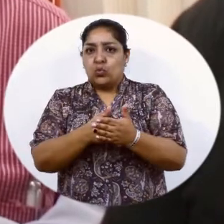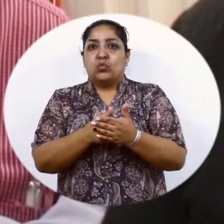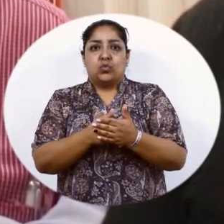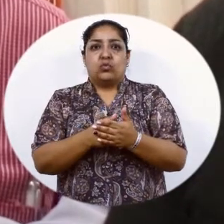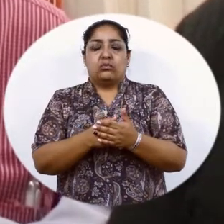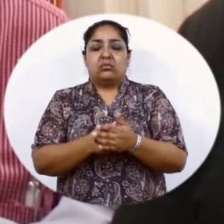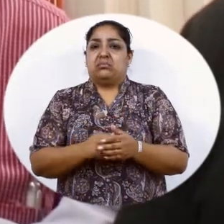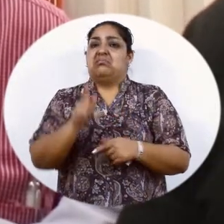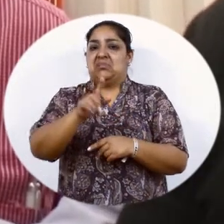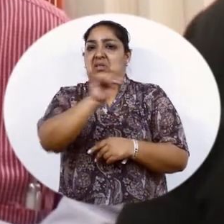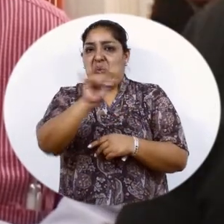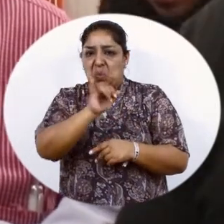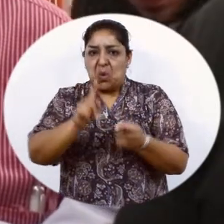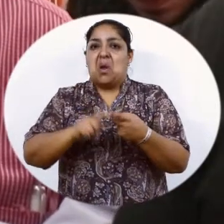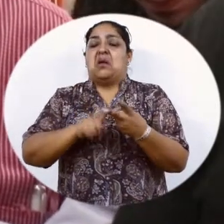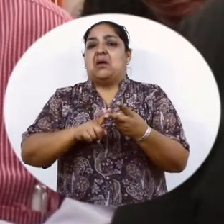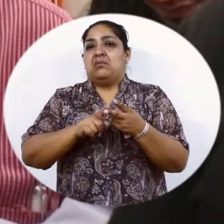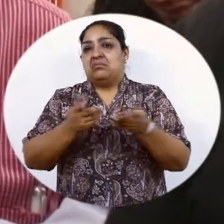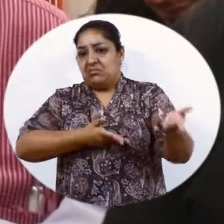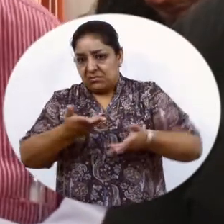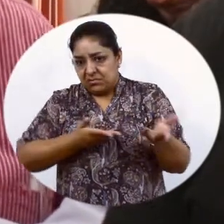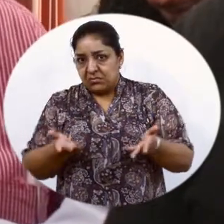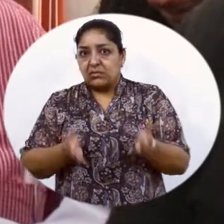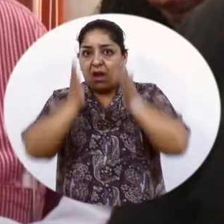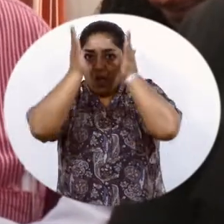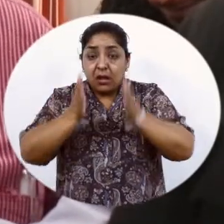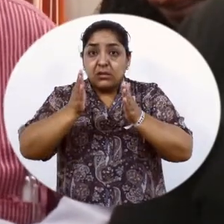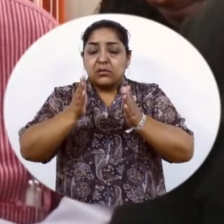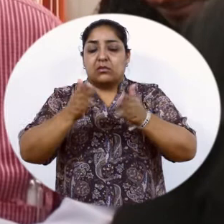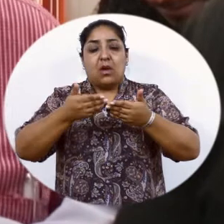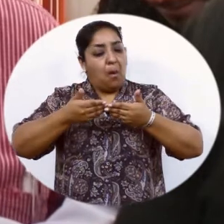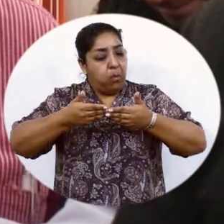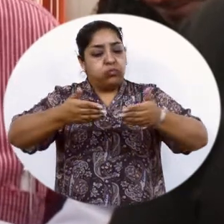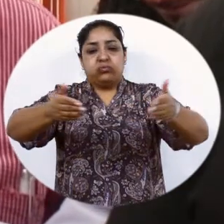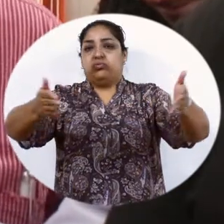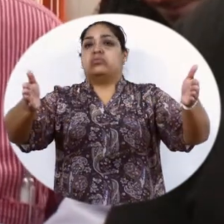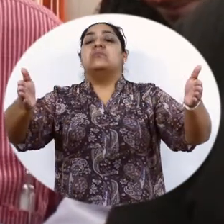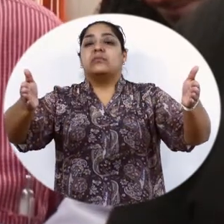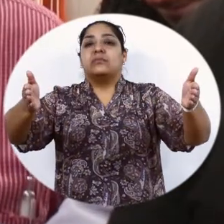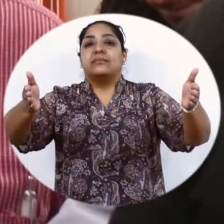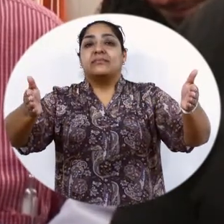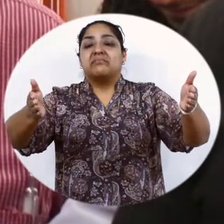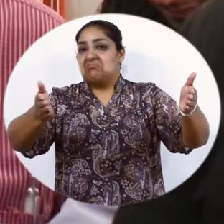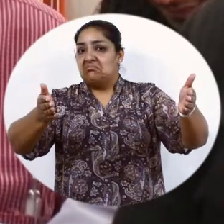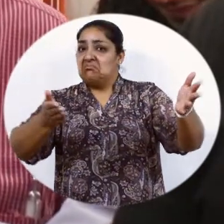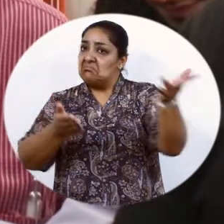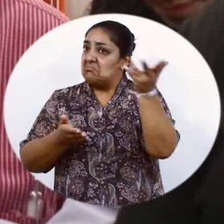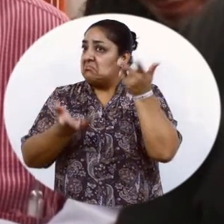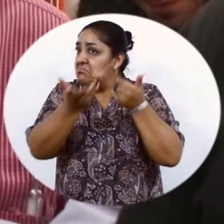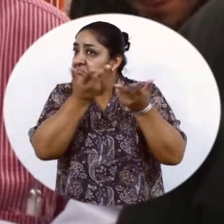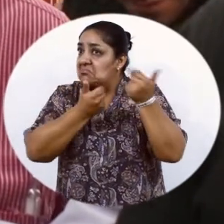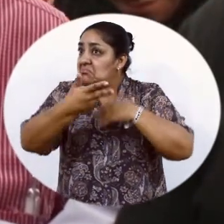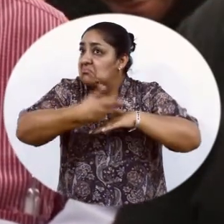sistema aseguradoras prestadores una apertura permanente a